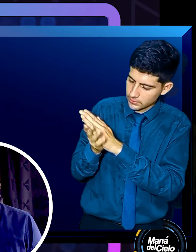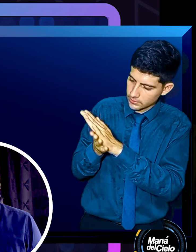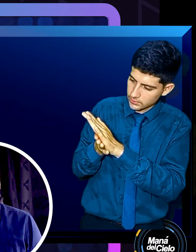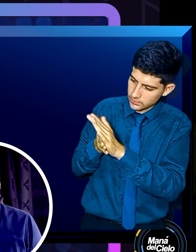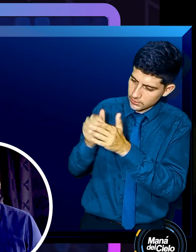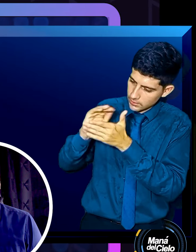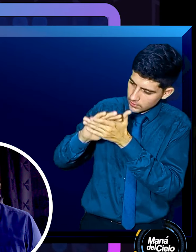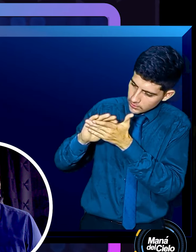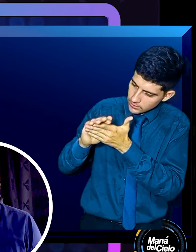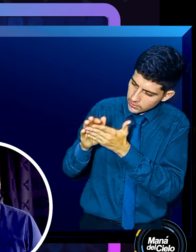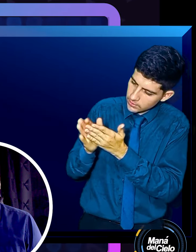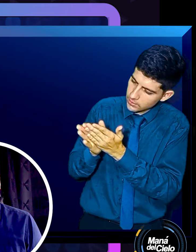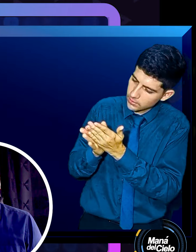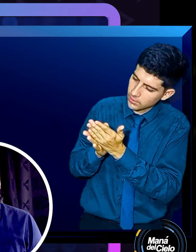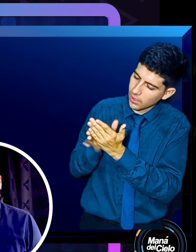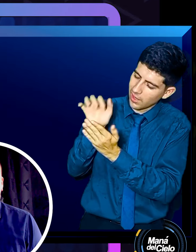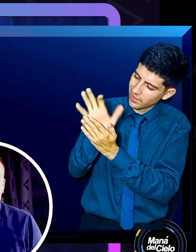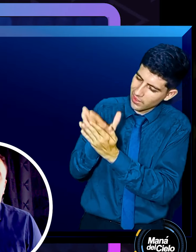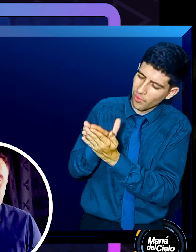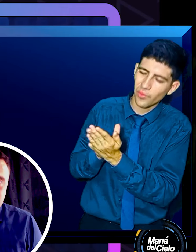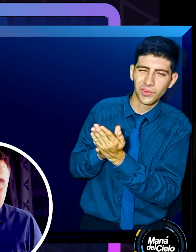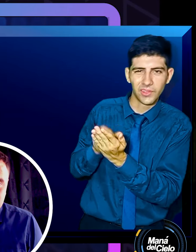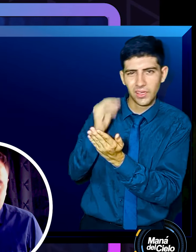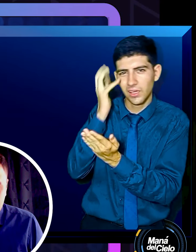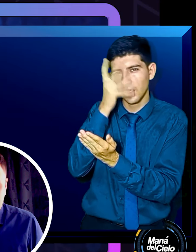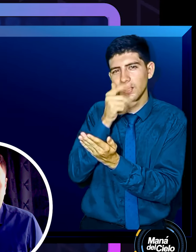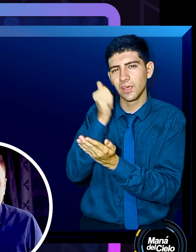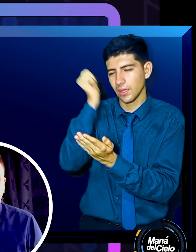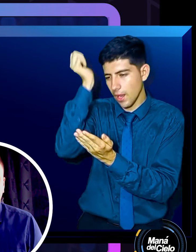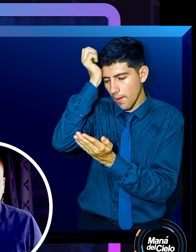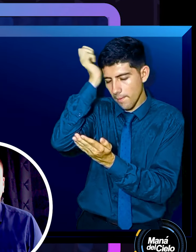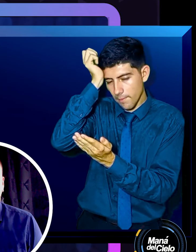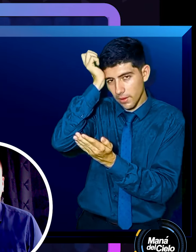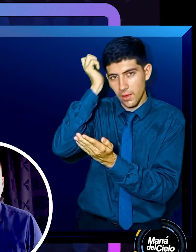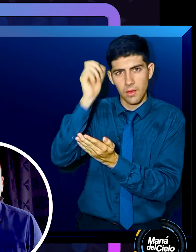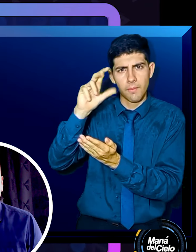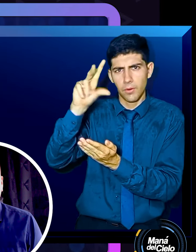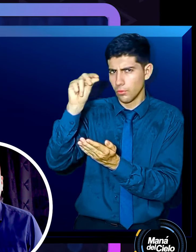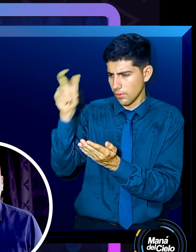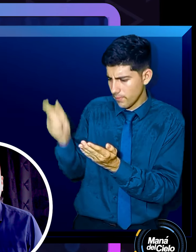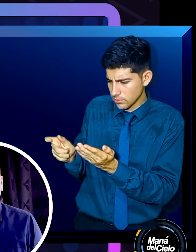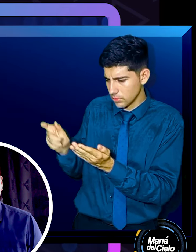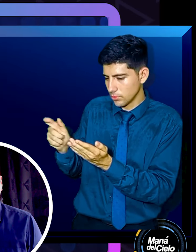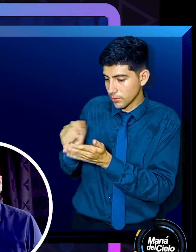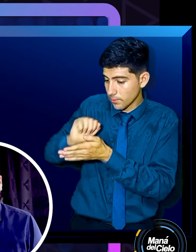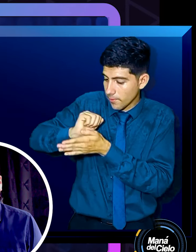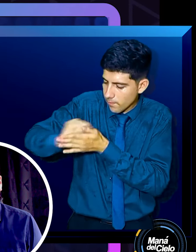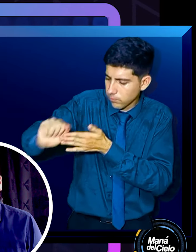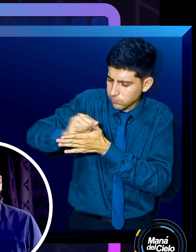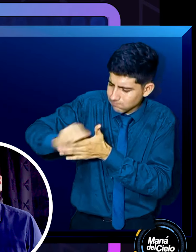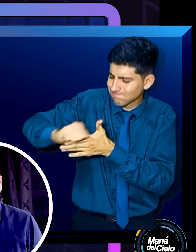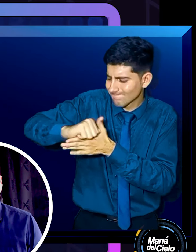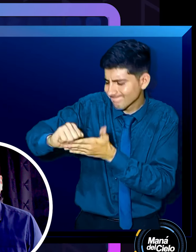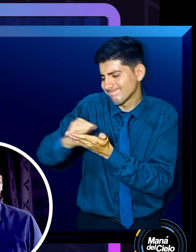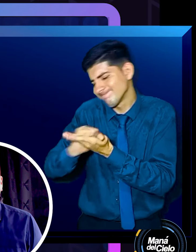¿Verdad? Si hubiera, todavía estaría ahí dándole lija a las piedras. ¿Cómo se pusieron